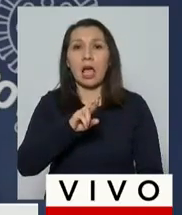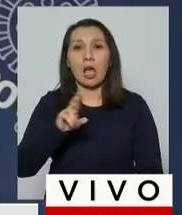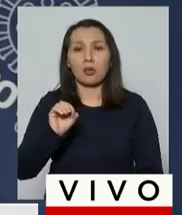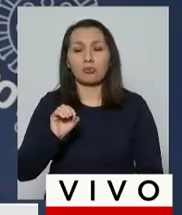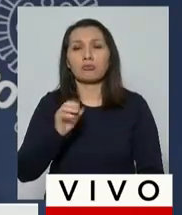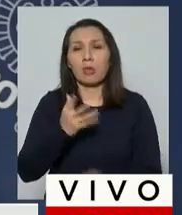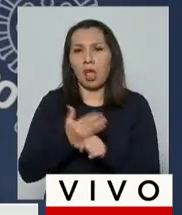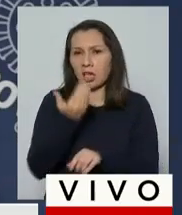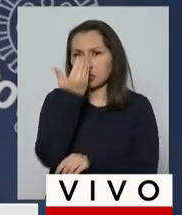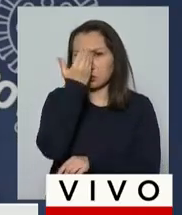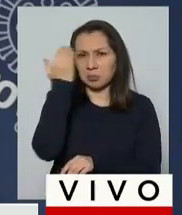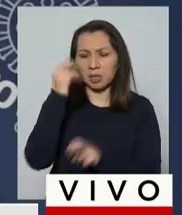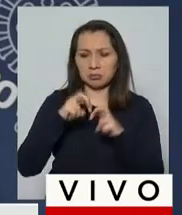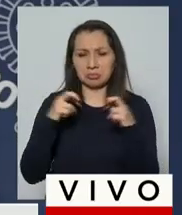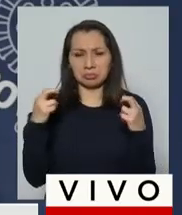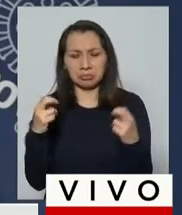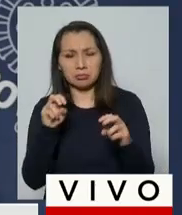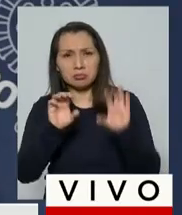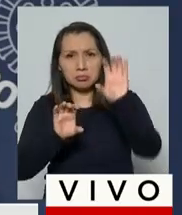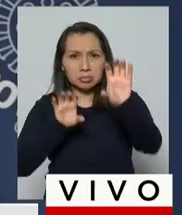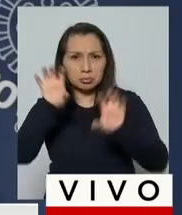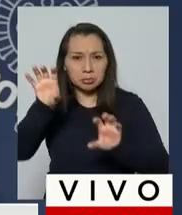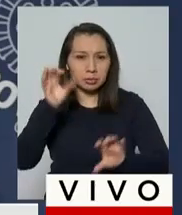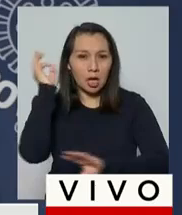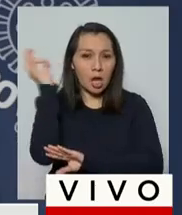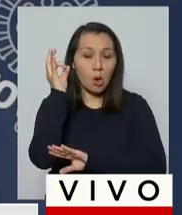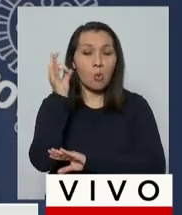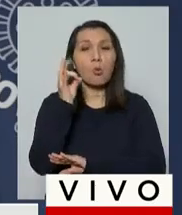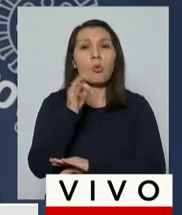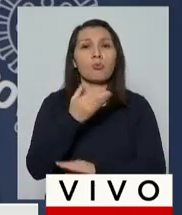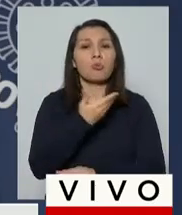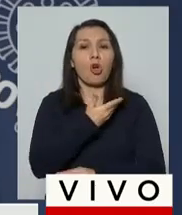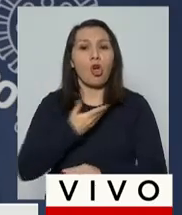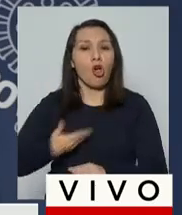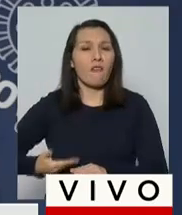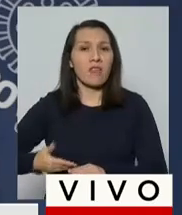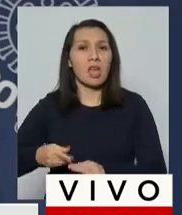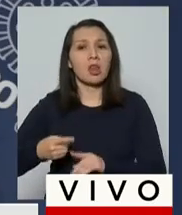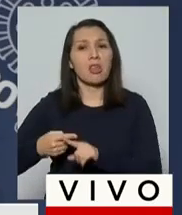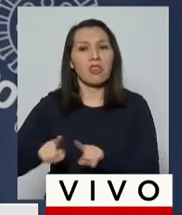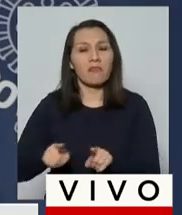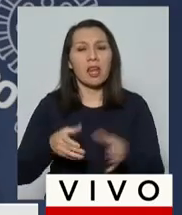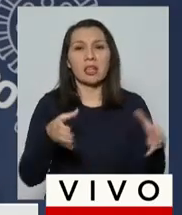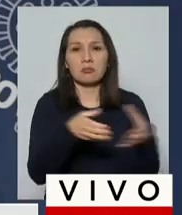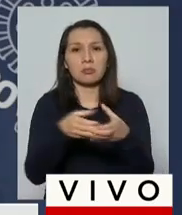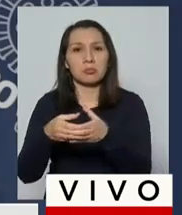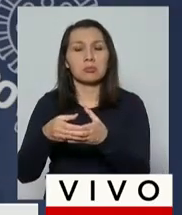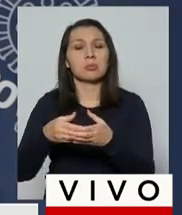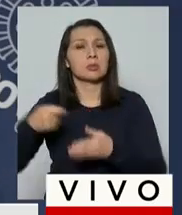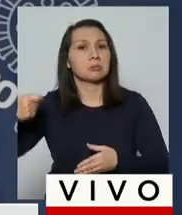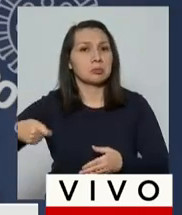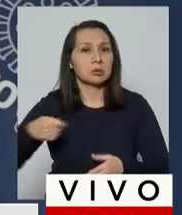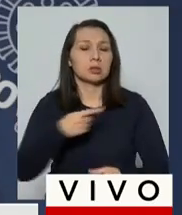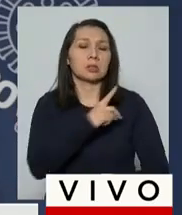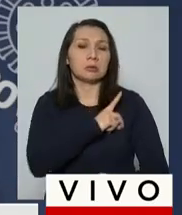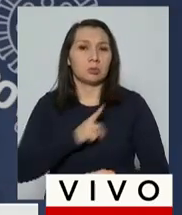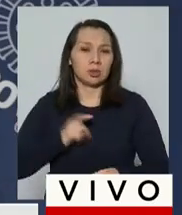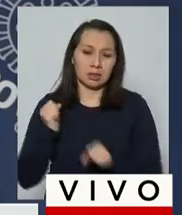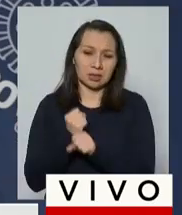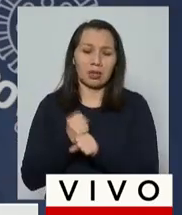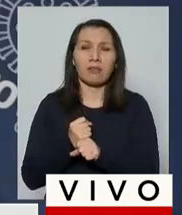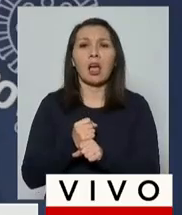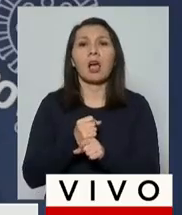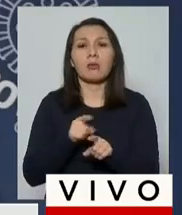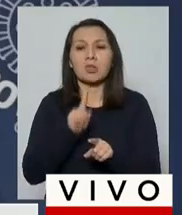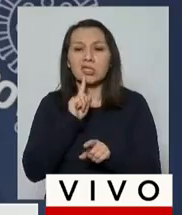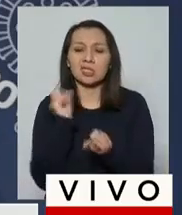había expertos, parlamentarios de oposición y oficialistas, y que están trabajando muy intensamente en